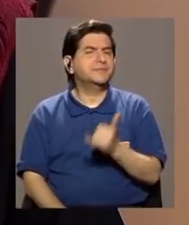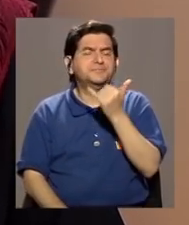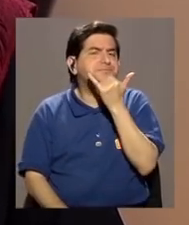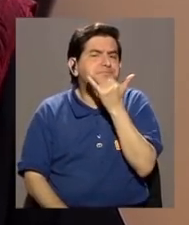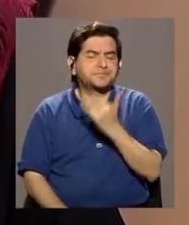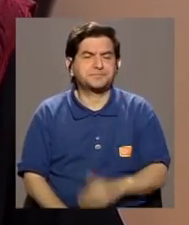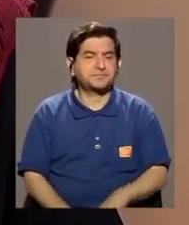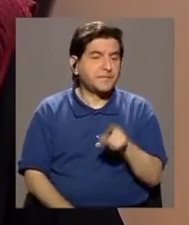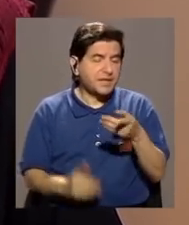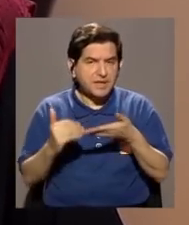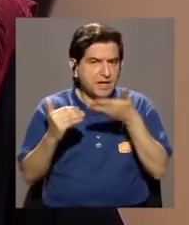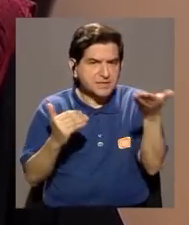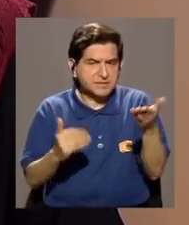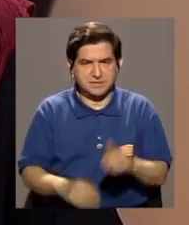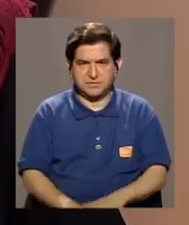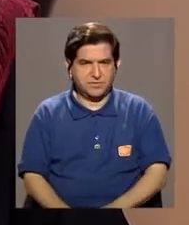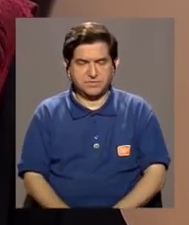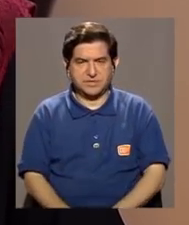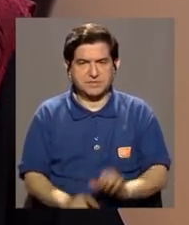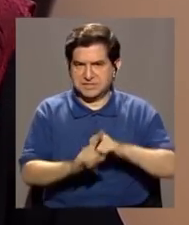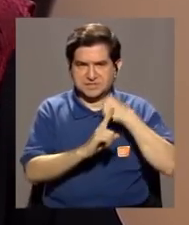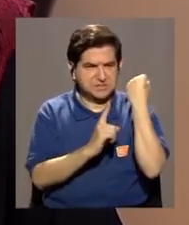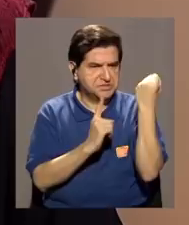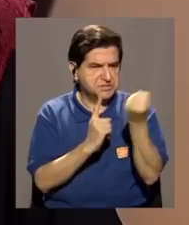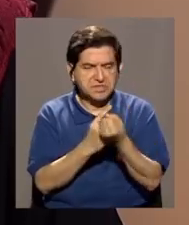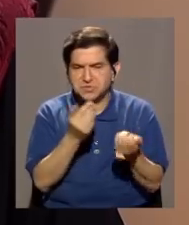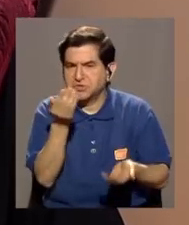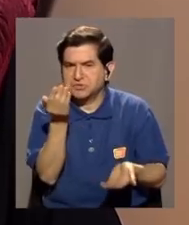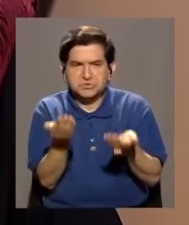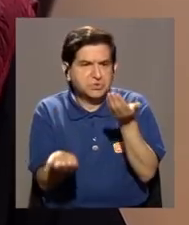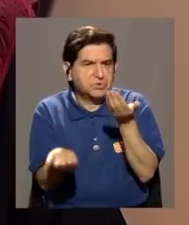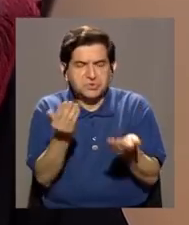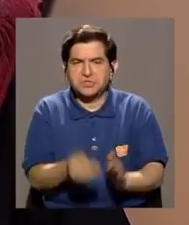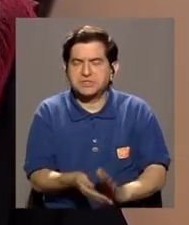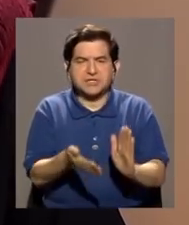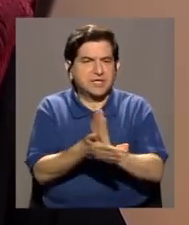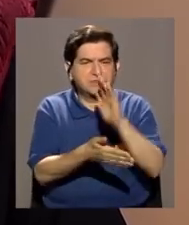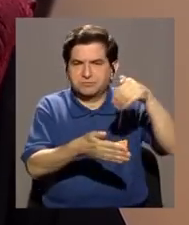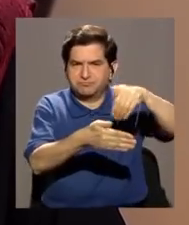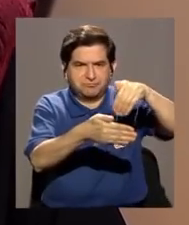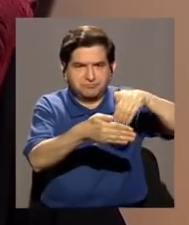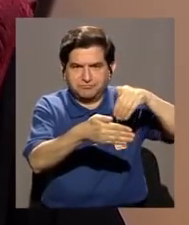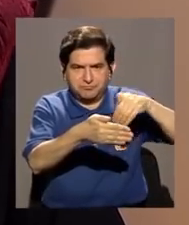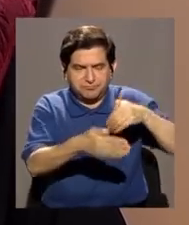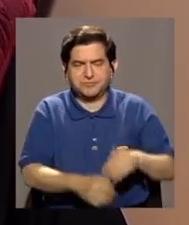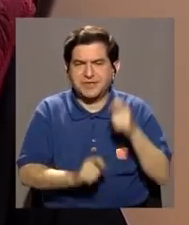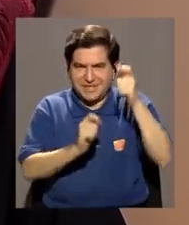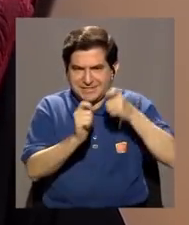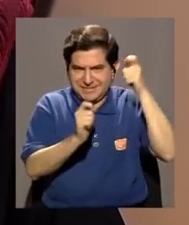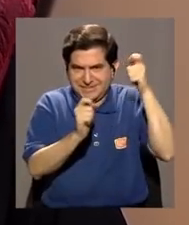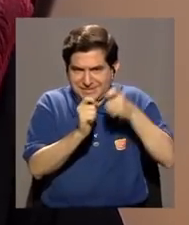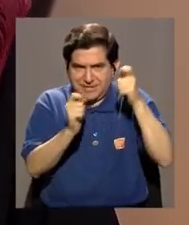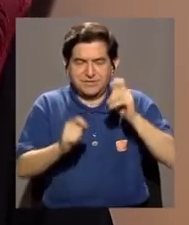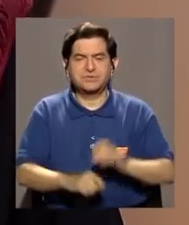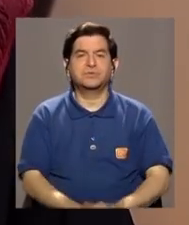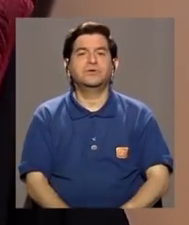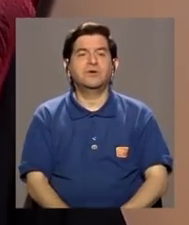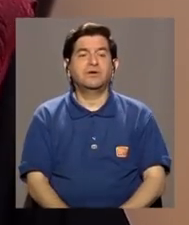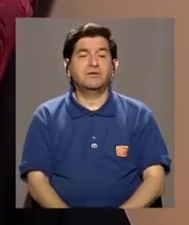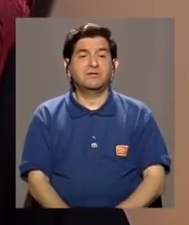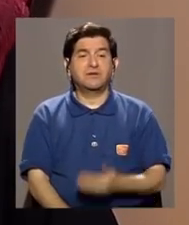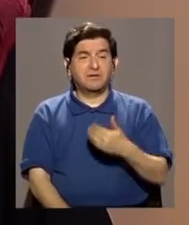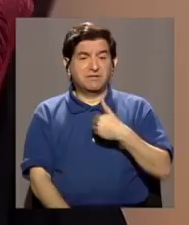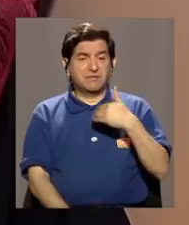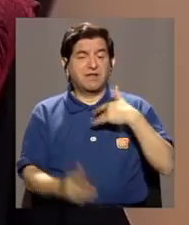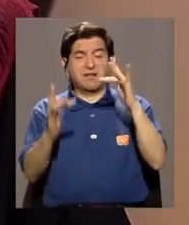sucede es que como estas cosas no se están estas situaciones no se están documentando con rigor y tenemos un